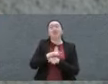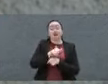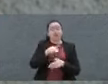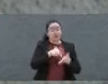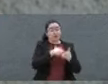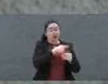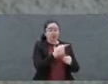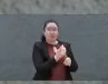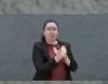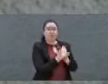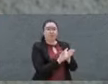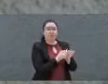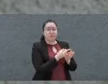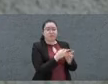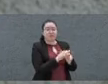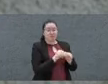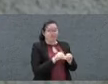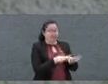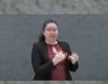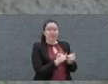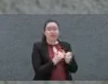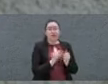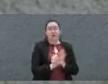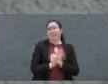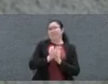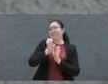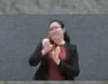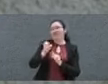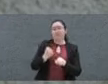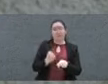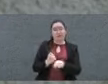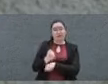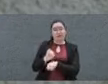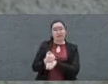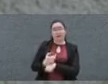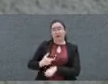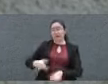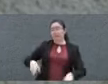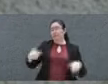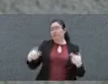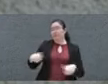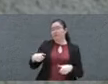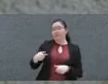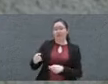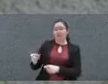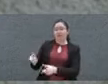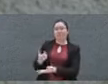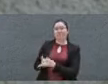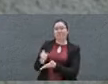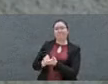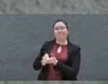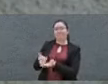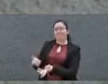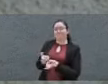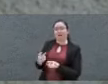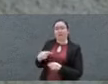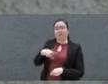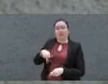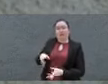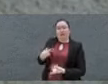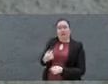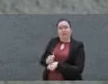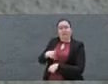distribución. Es decir, imagínense que los estados ricos de la República cobraran sus impuestos y se los quedaran, y los